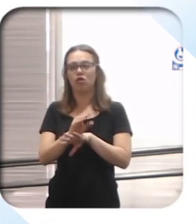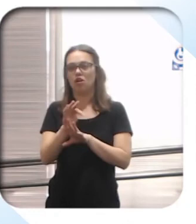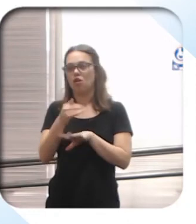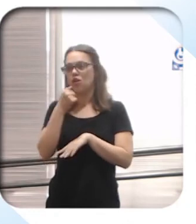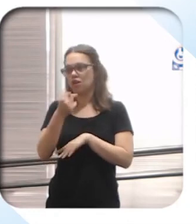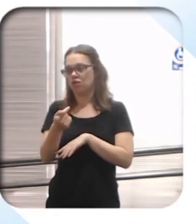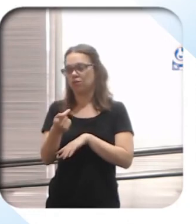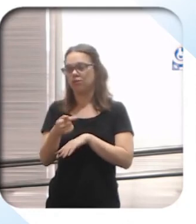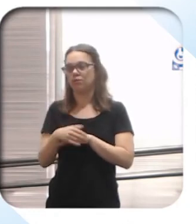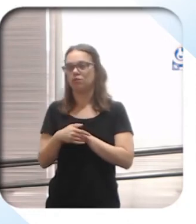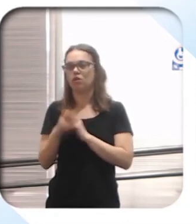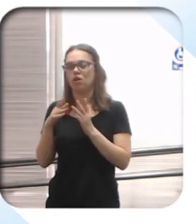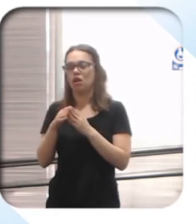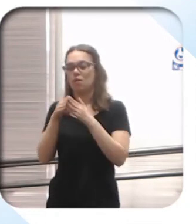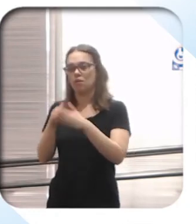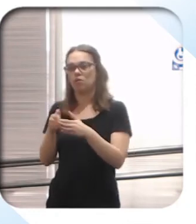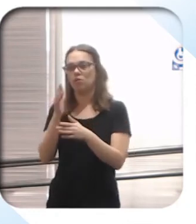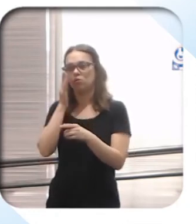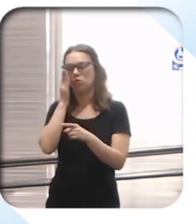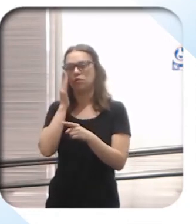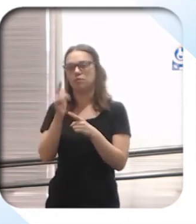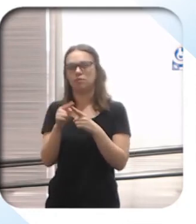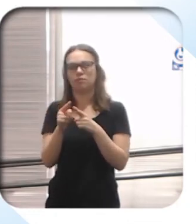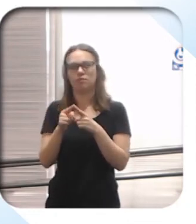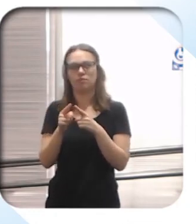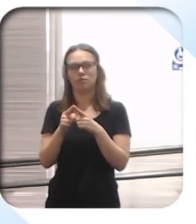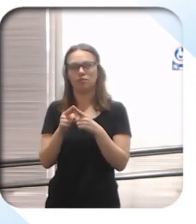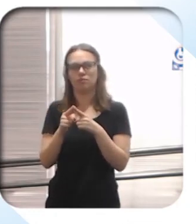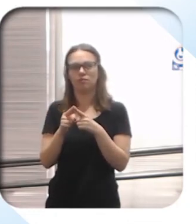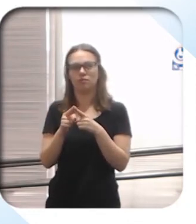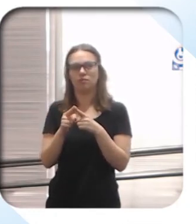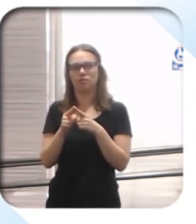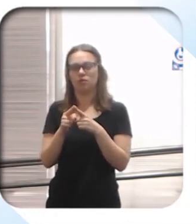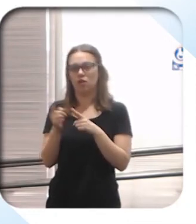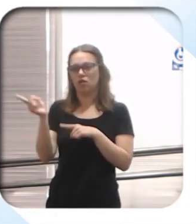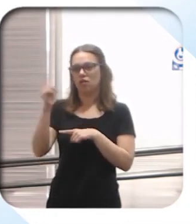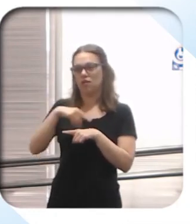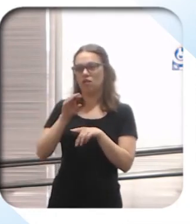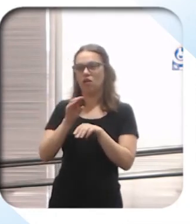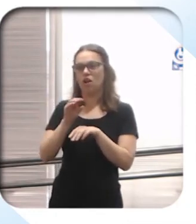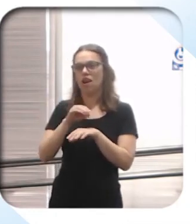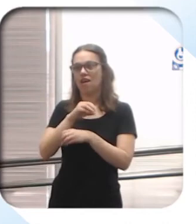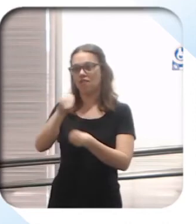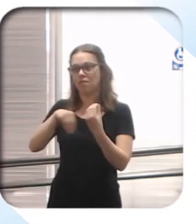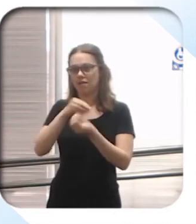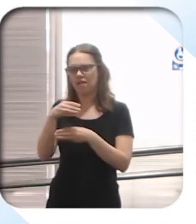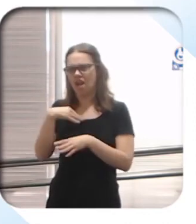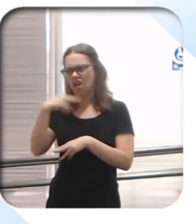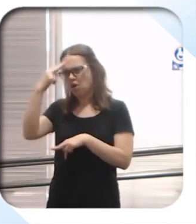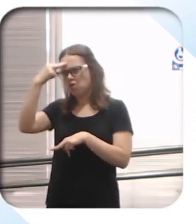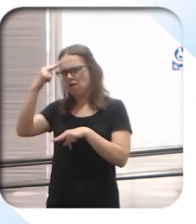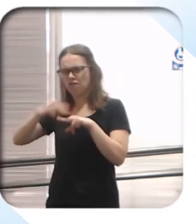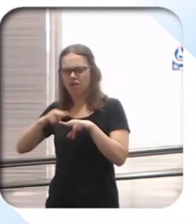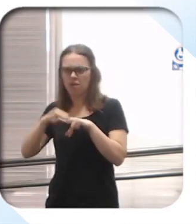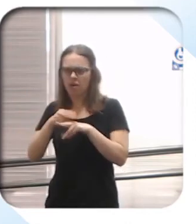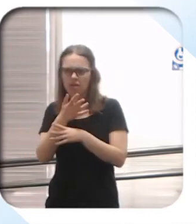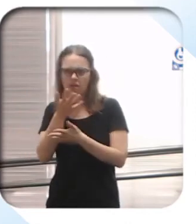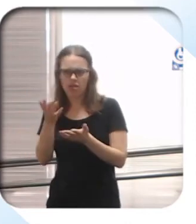digo. Le pregunto, cuando viene con la familia, le pregunto, ¿tiene alguna enfermedad?